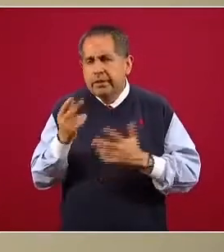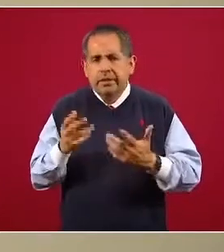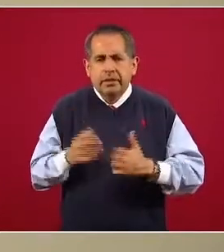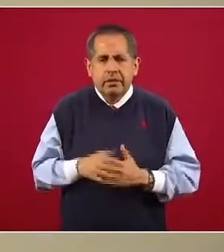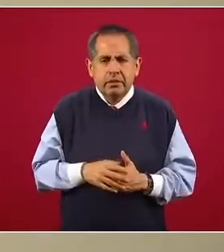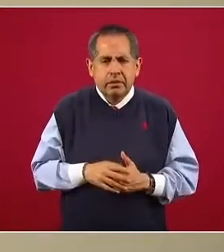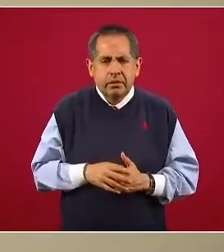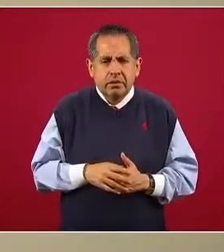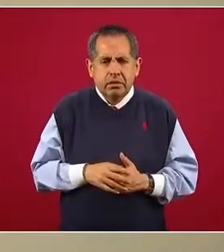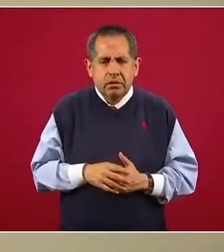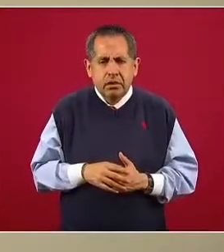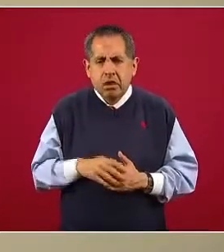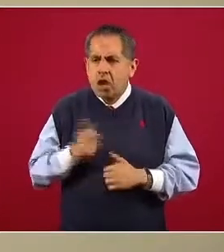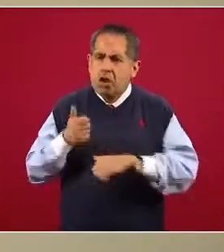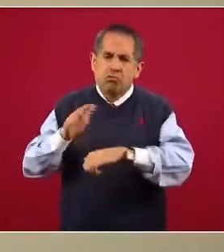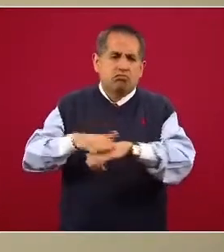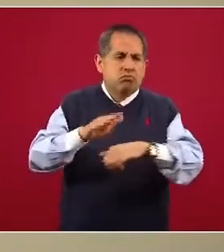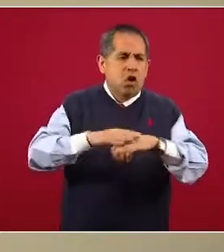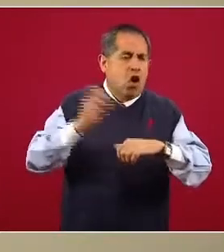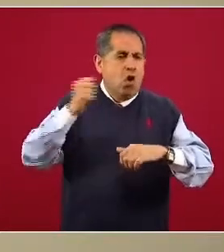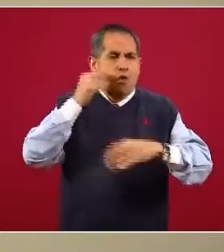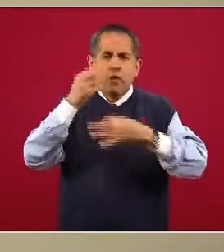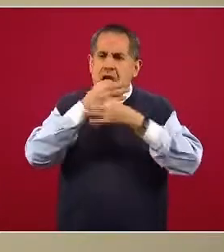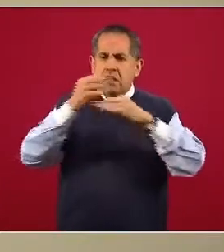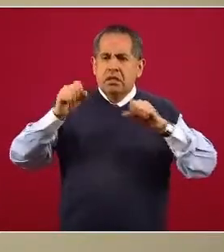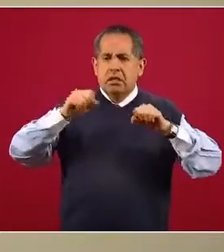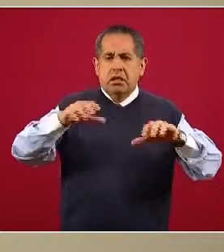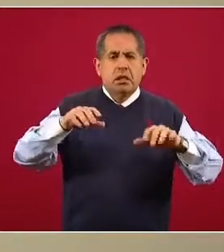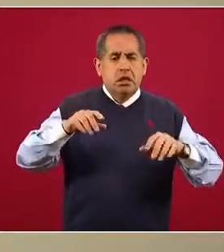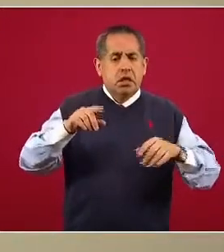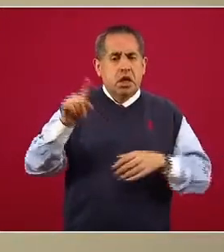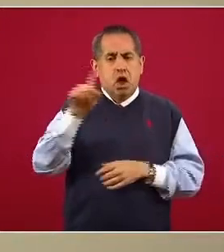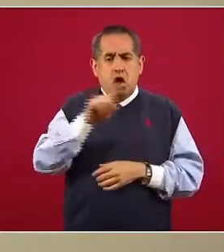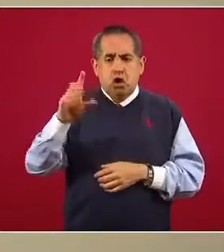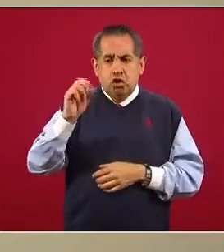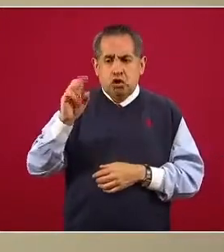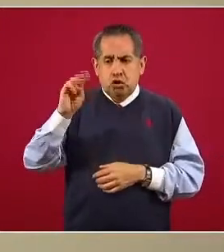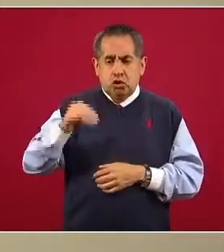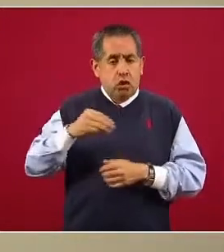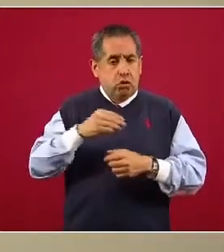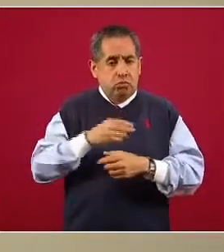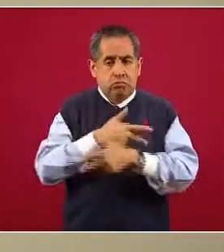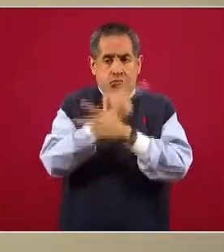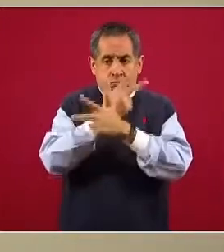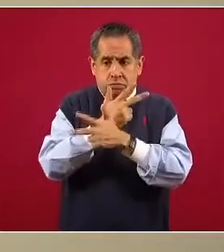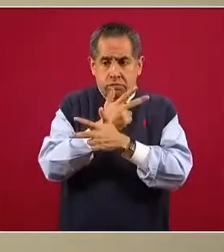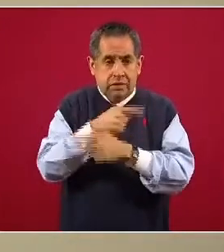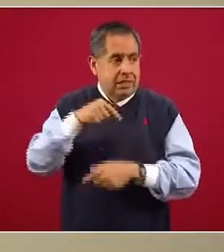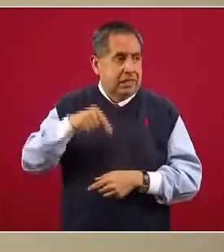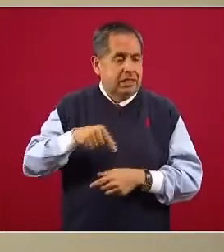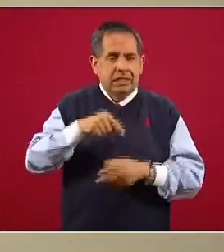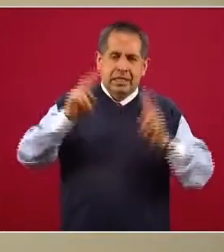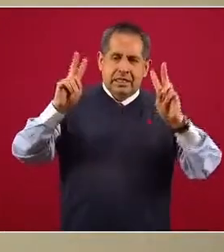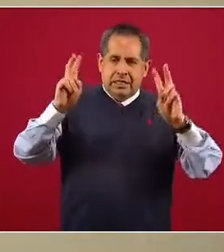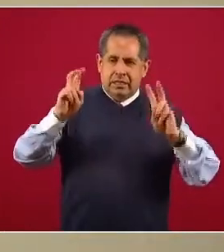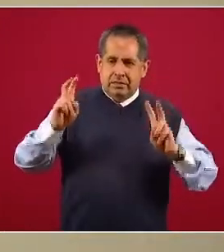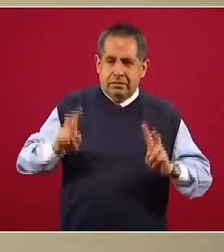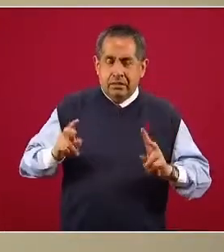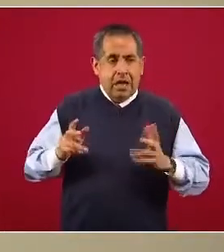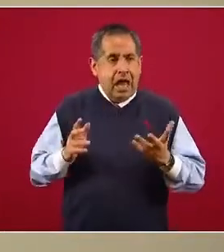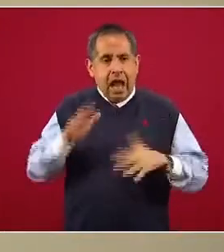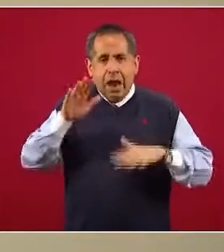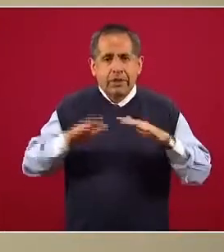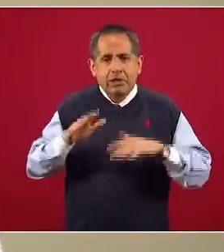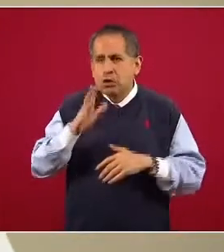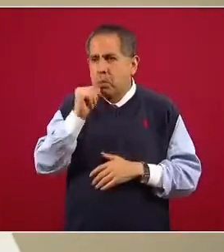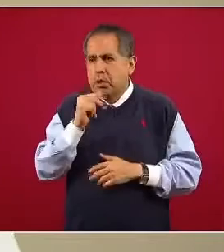no convocar una conferencia de prensa vía Zoom, porque entiendo que este es como espacio temático, pues a veces